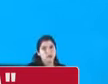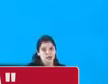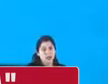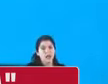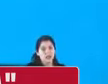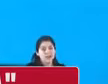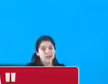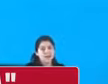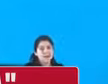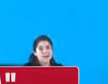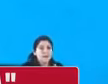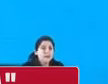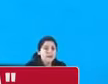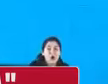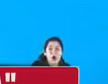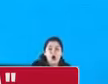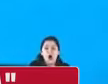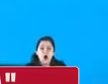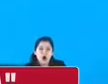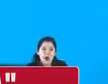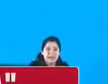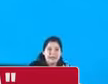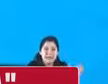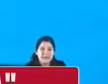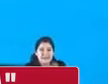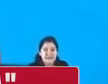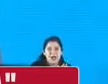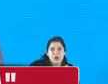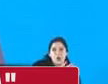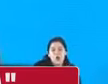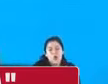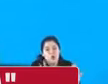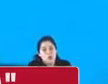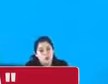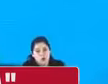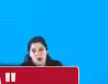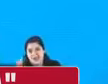se reestructuró tenemos que mejorar los salarios